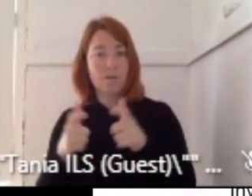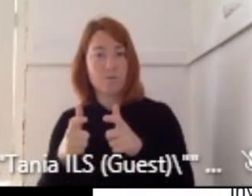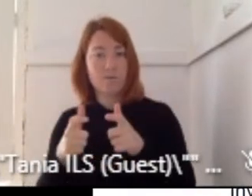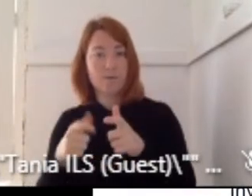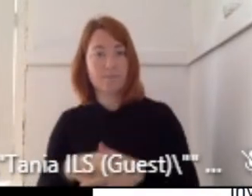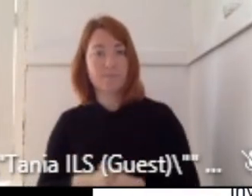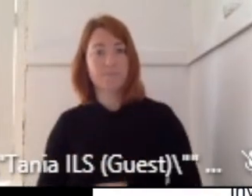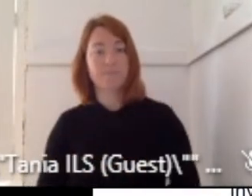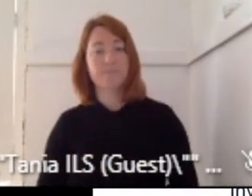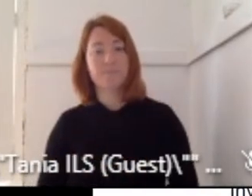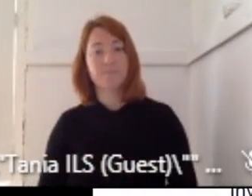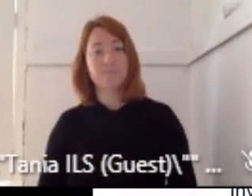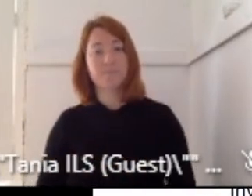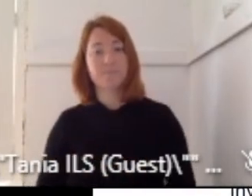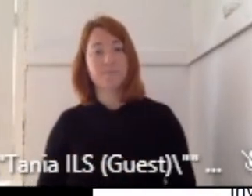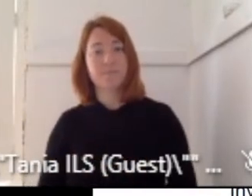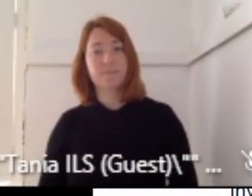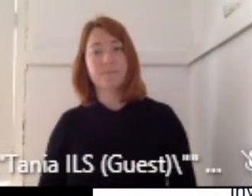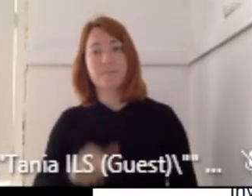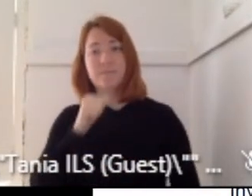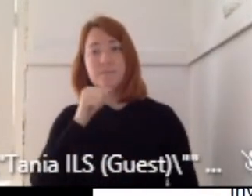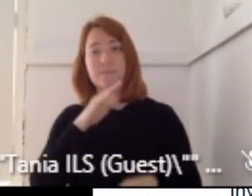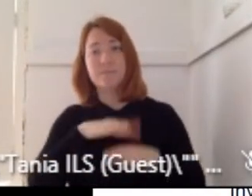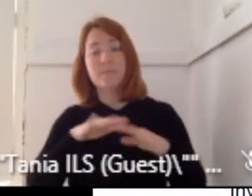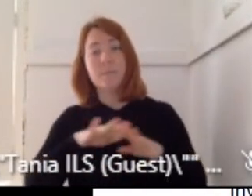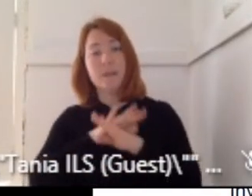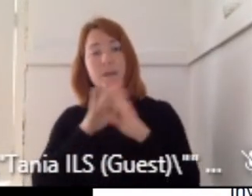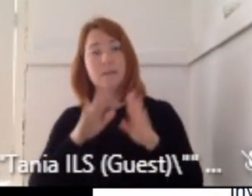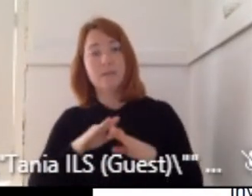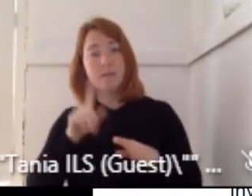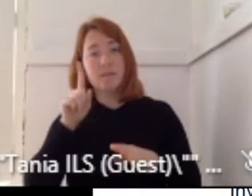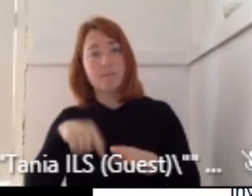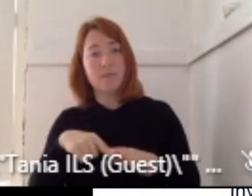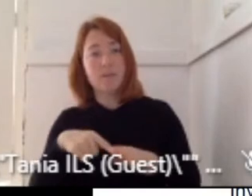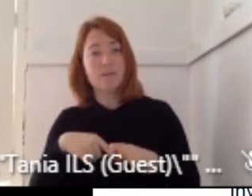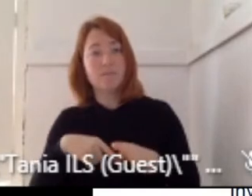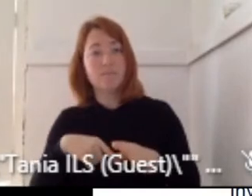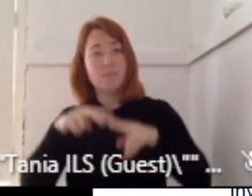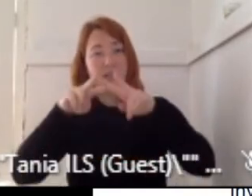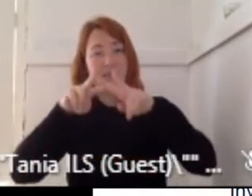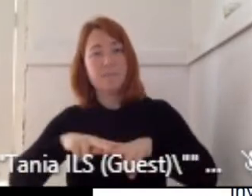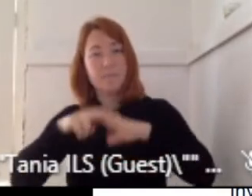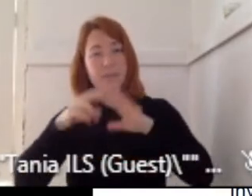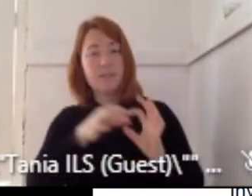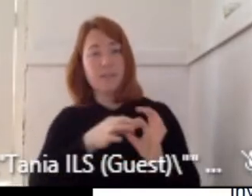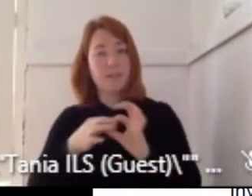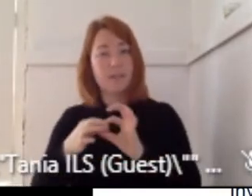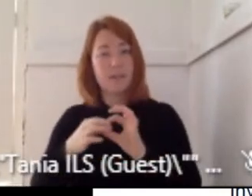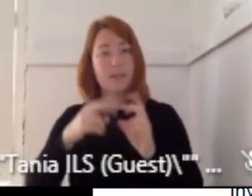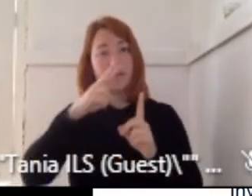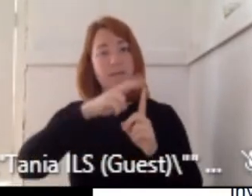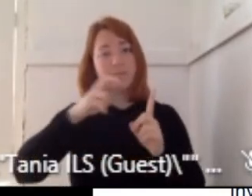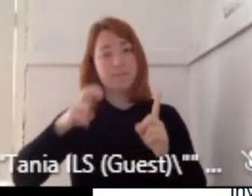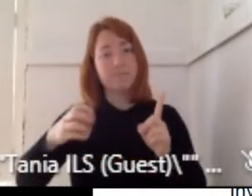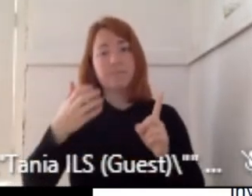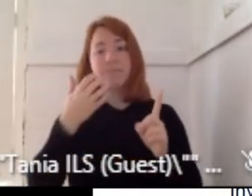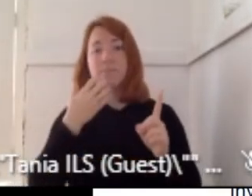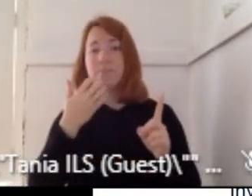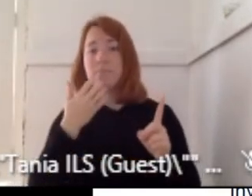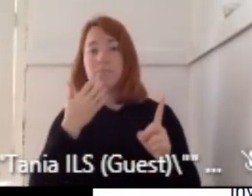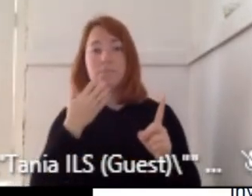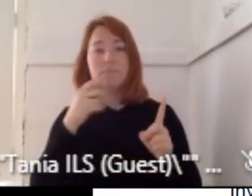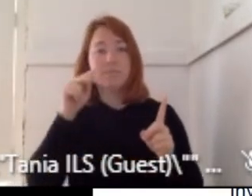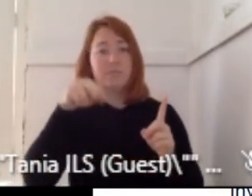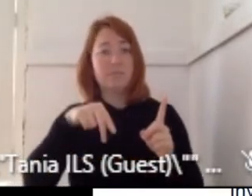ya para ir terminando, decir que investigaciones relacionadas con la física, como la nanotecnología, las energías o el